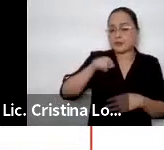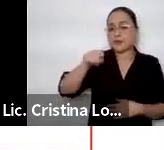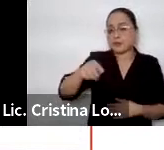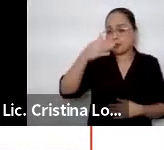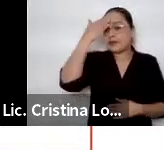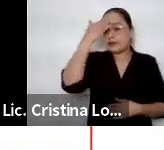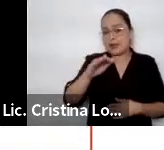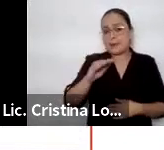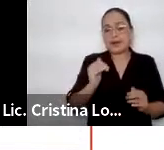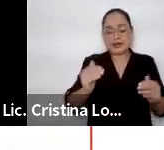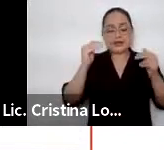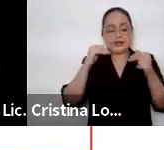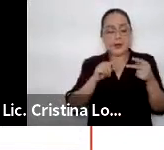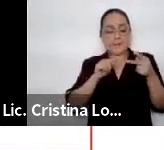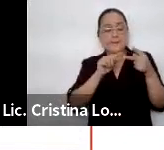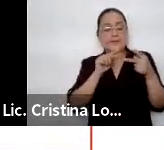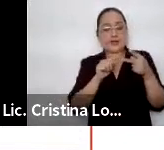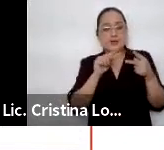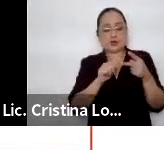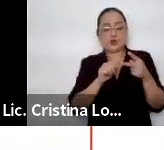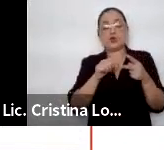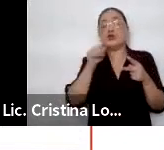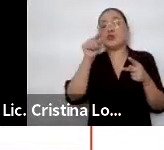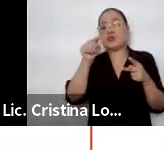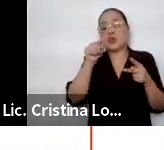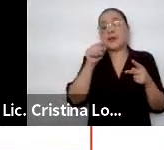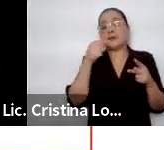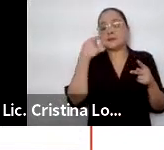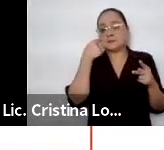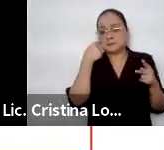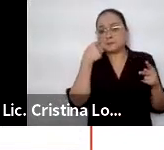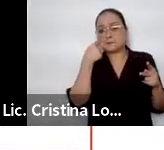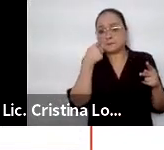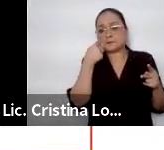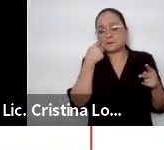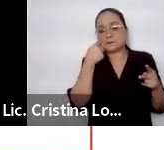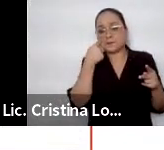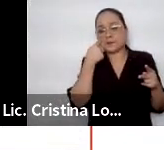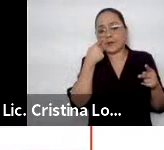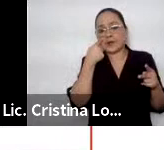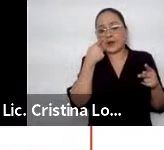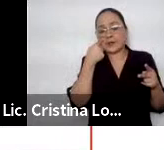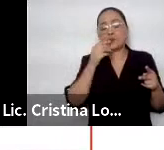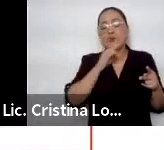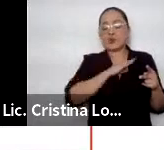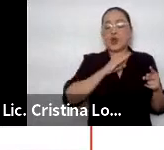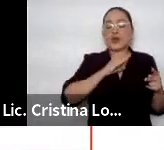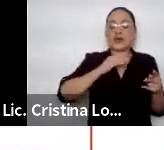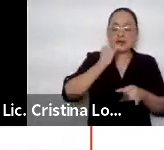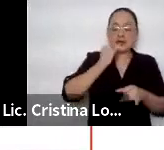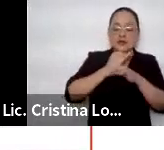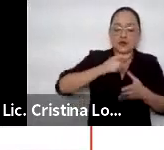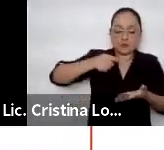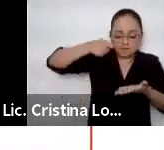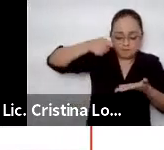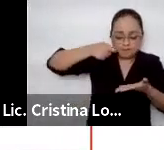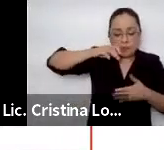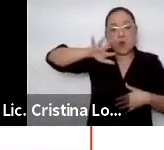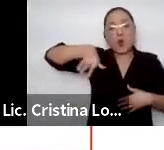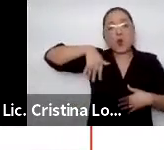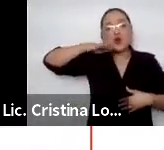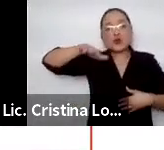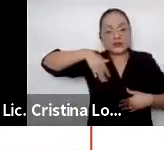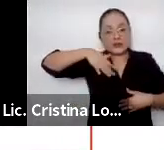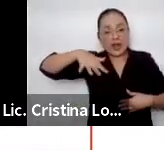este segmento ustedes van a poder realizar las búsquedas específicamente de